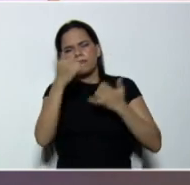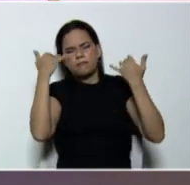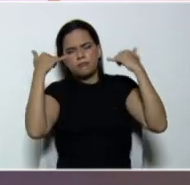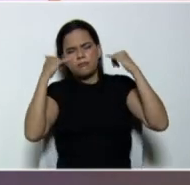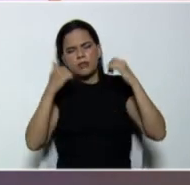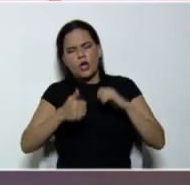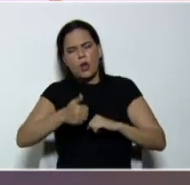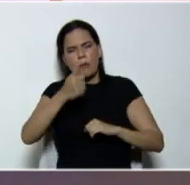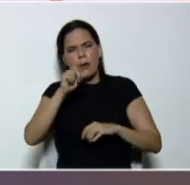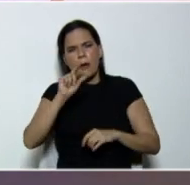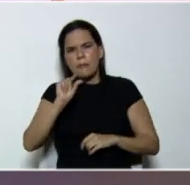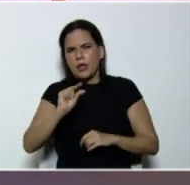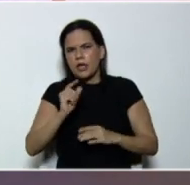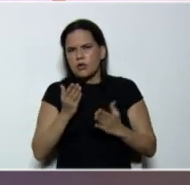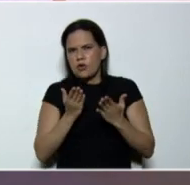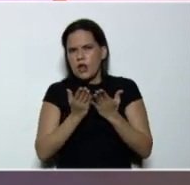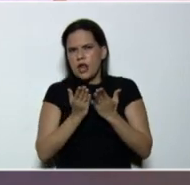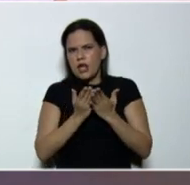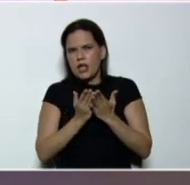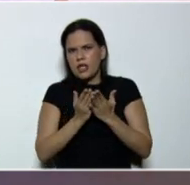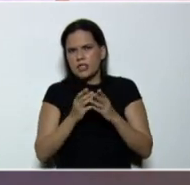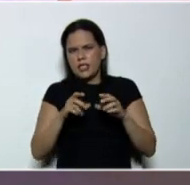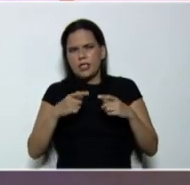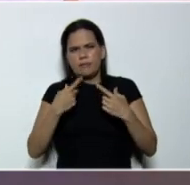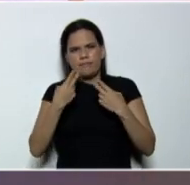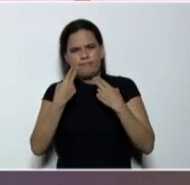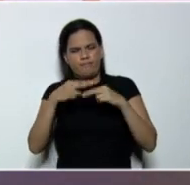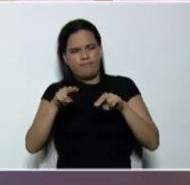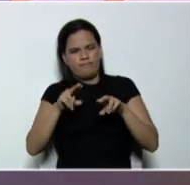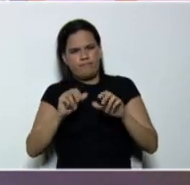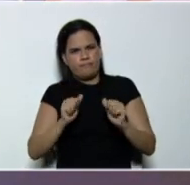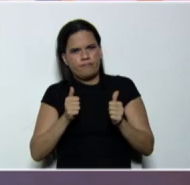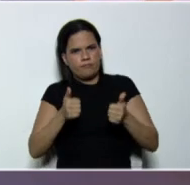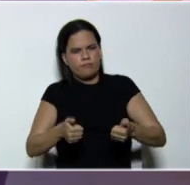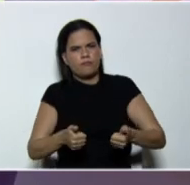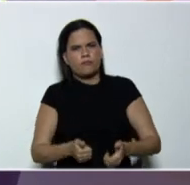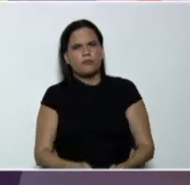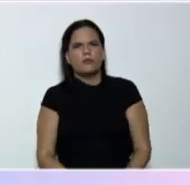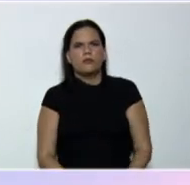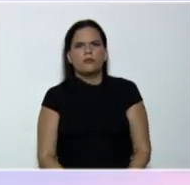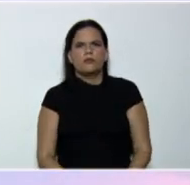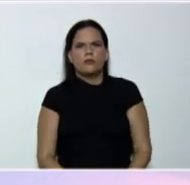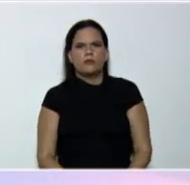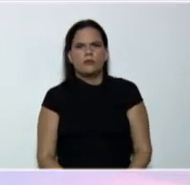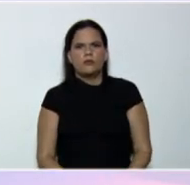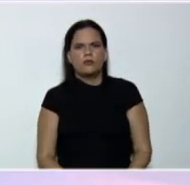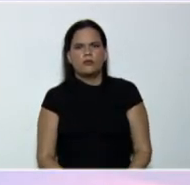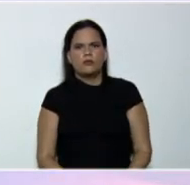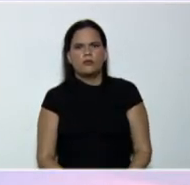los más pequeños de la casa del nivel de inicial. Acompáñame un momento a la pizarra.